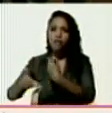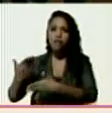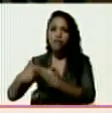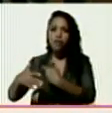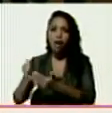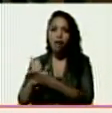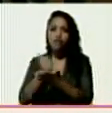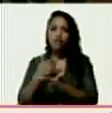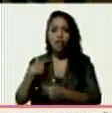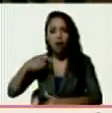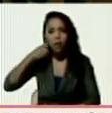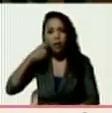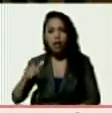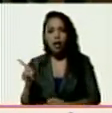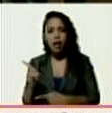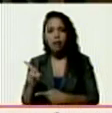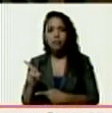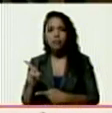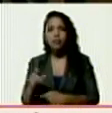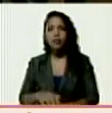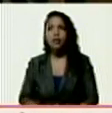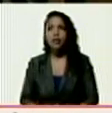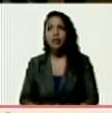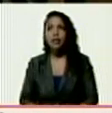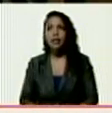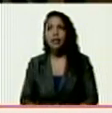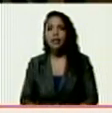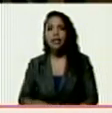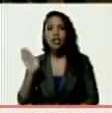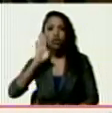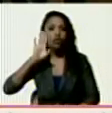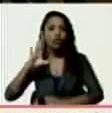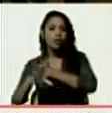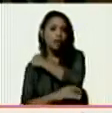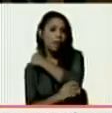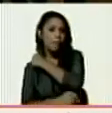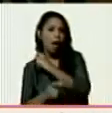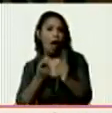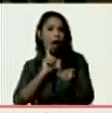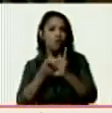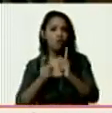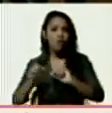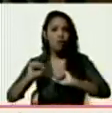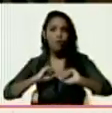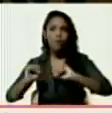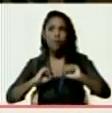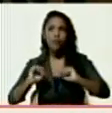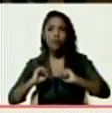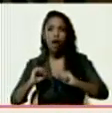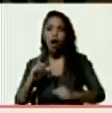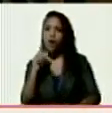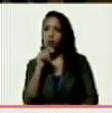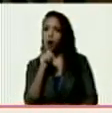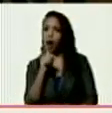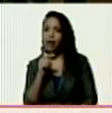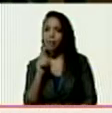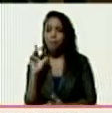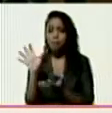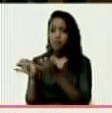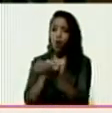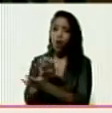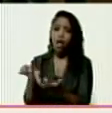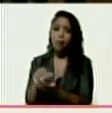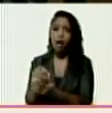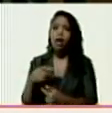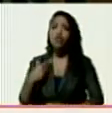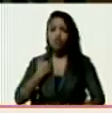humanitaria, de manejo irregular de algunas acciones. Nosotros no tenemos ningún problema porque vamos a